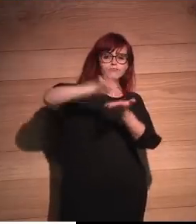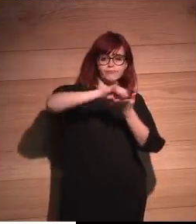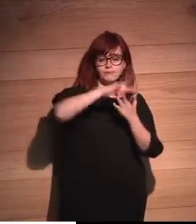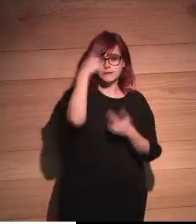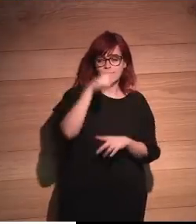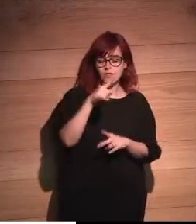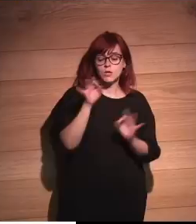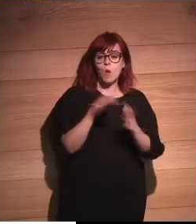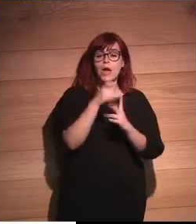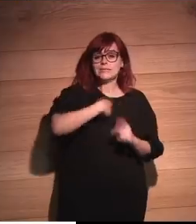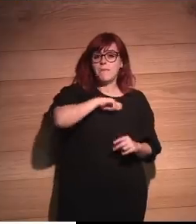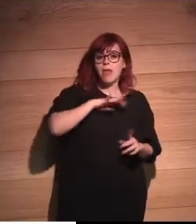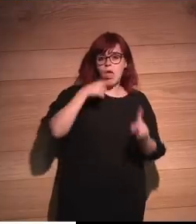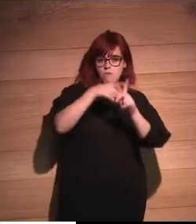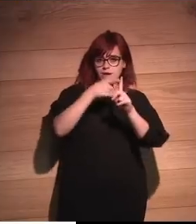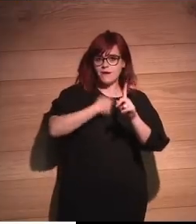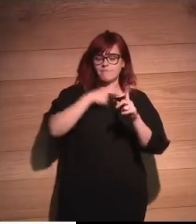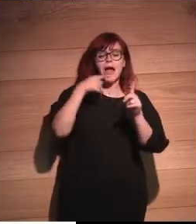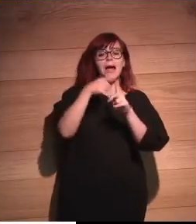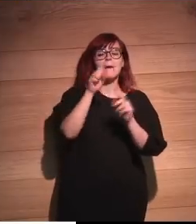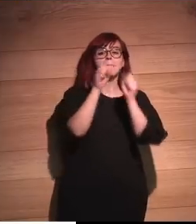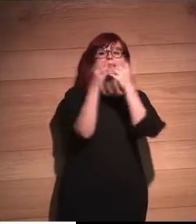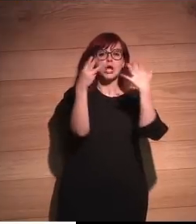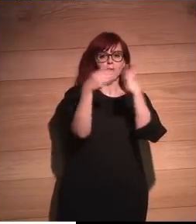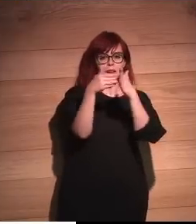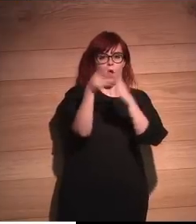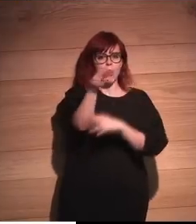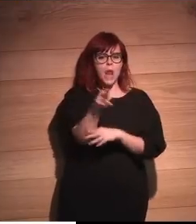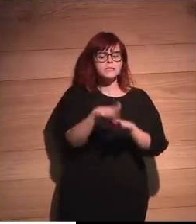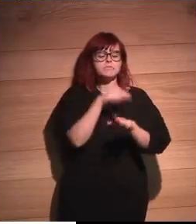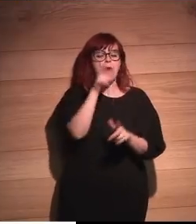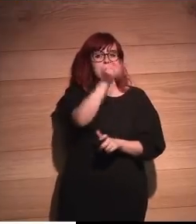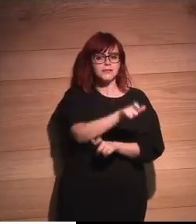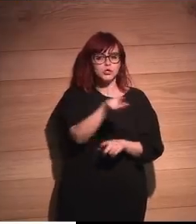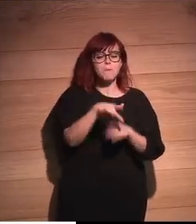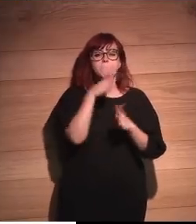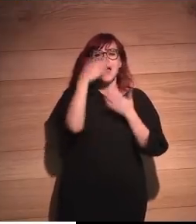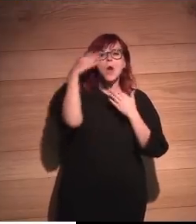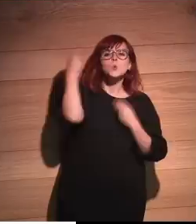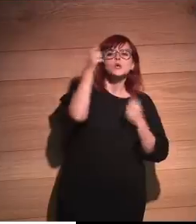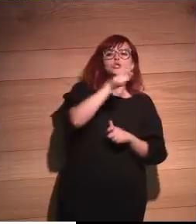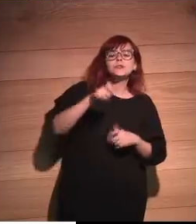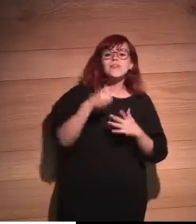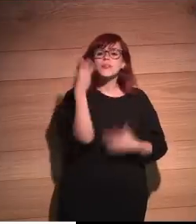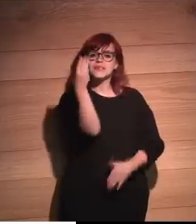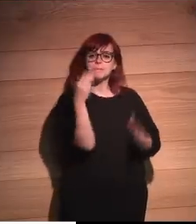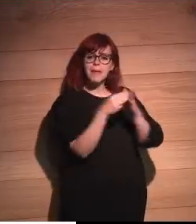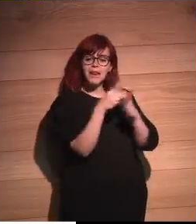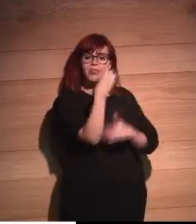España, utilicemos España como referencia, $28.000. ¿Cuánto tiene Marruecos?